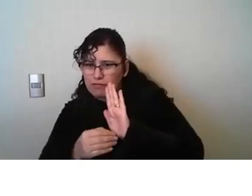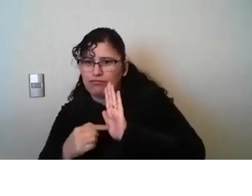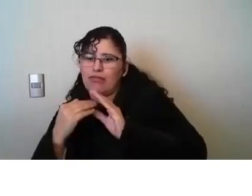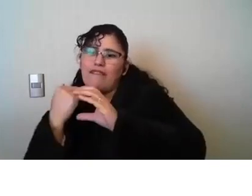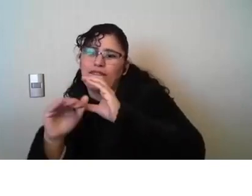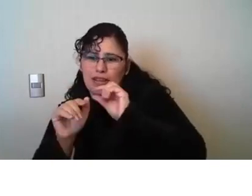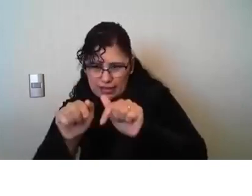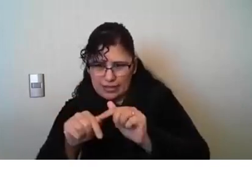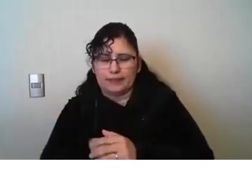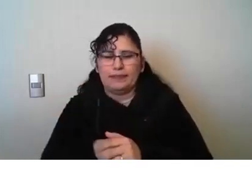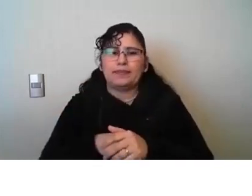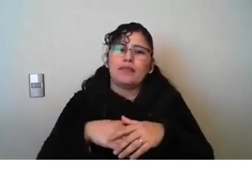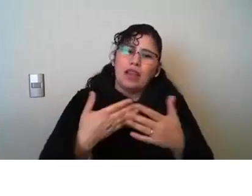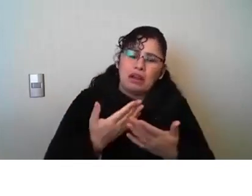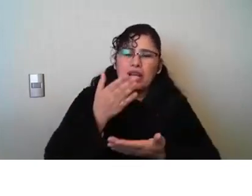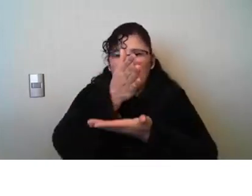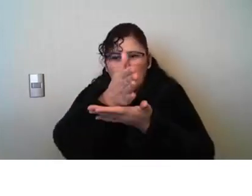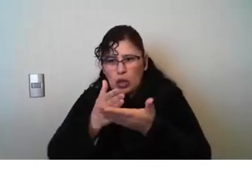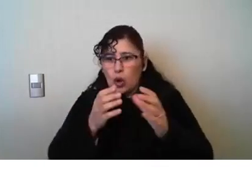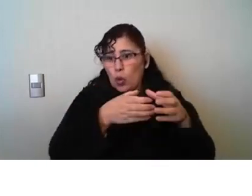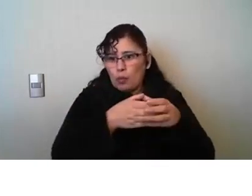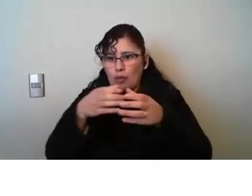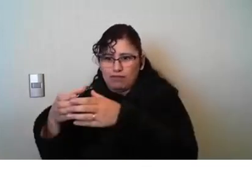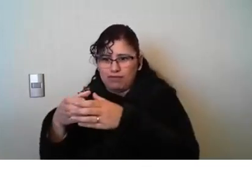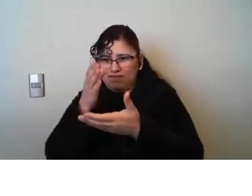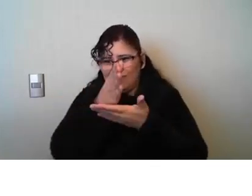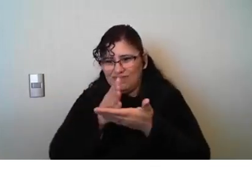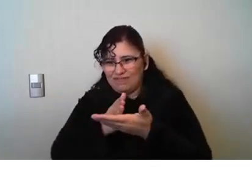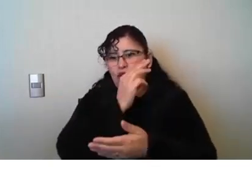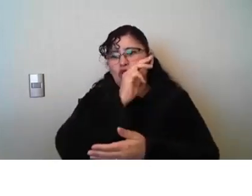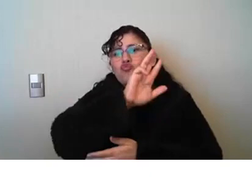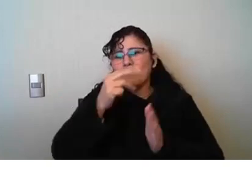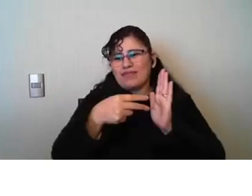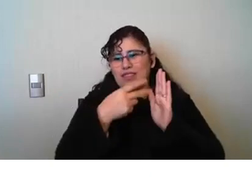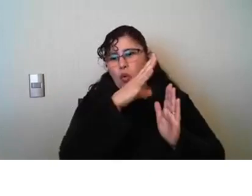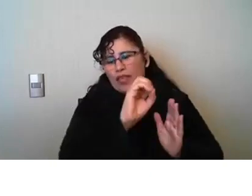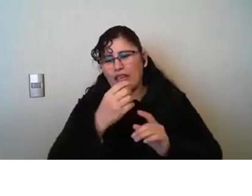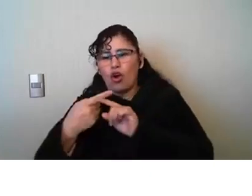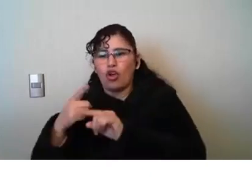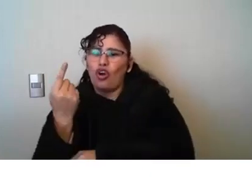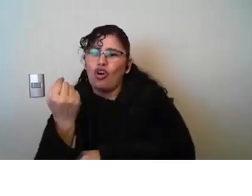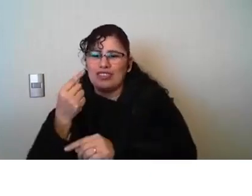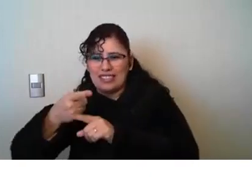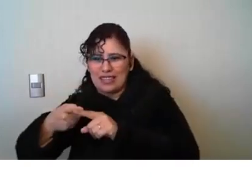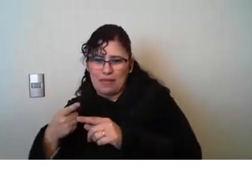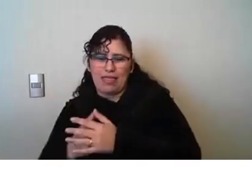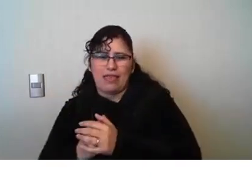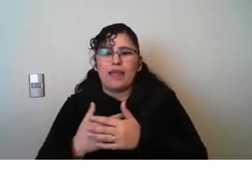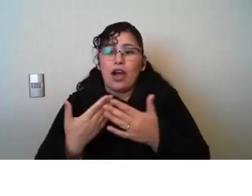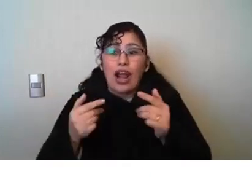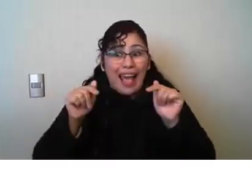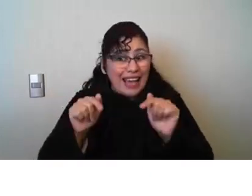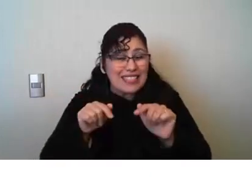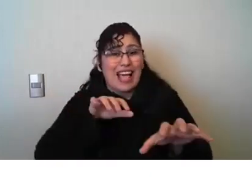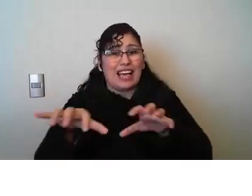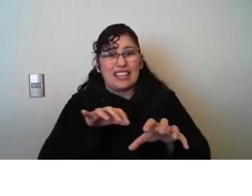la mitad a las 9:50 y la otra mitad a las 11:30. Esas actividades